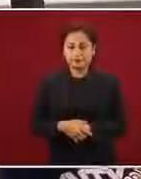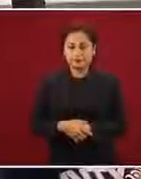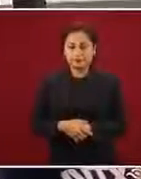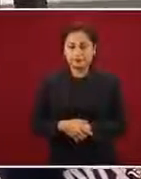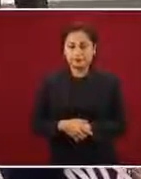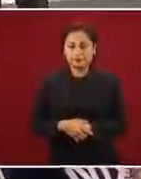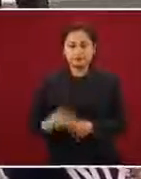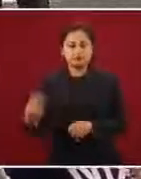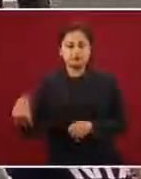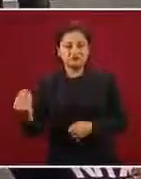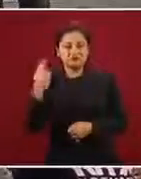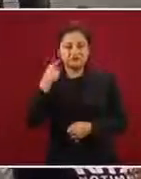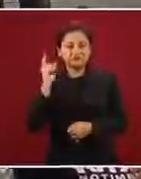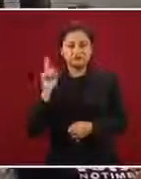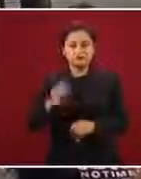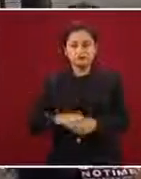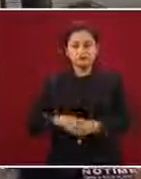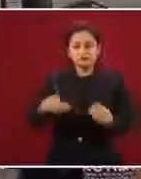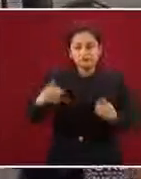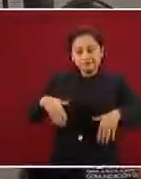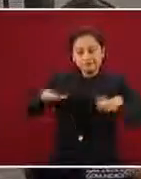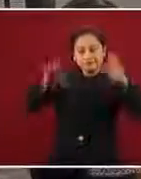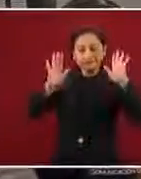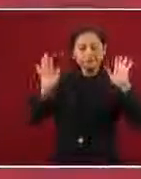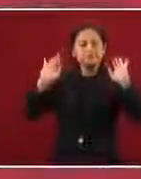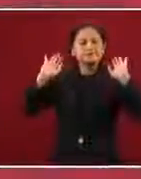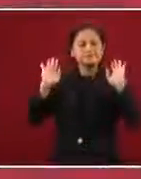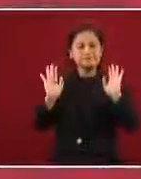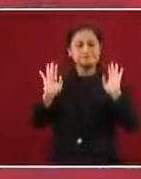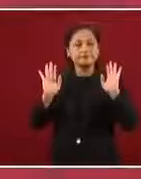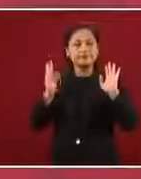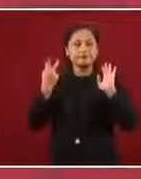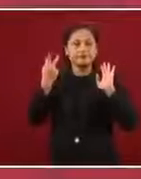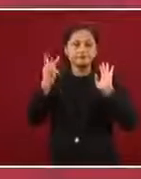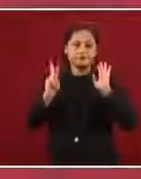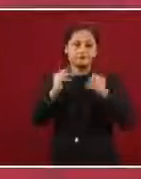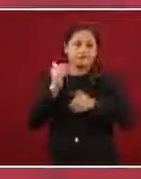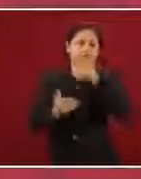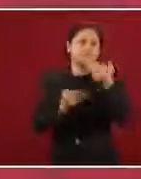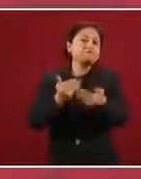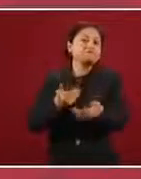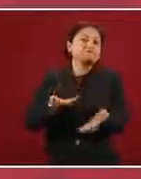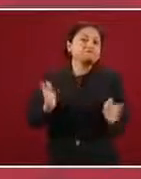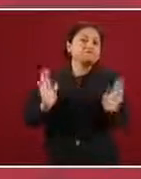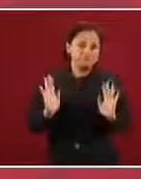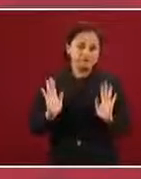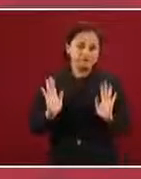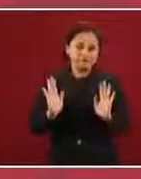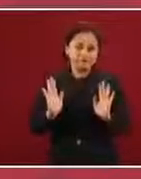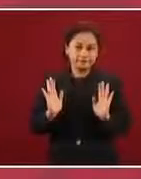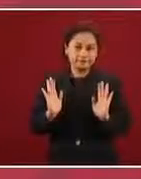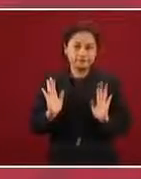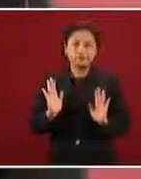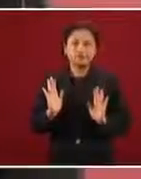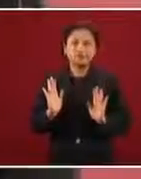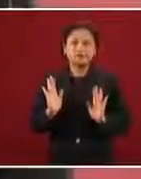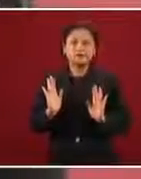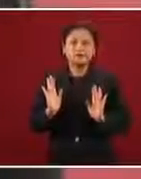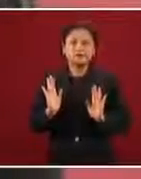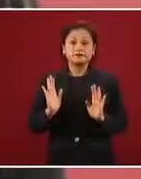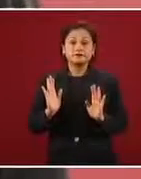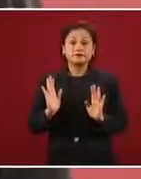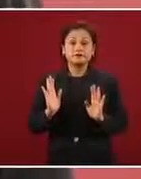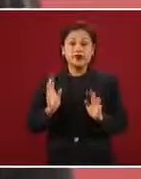Eso ya se vería, ¿no? Pero cuando menos avanzamos en esto, en decir, nunca